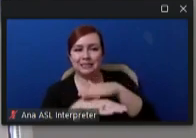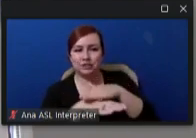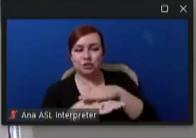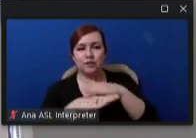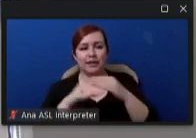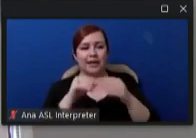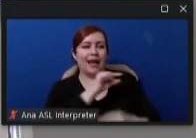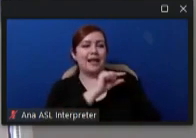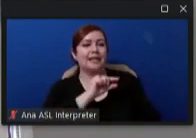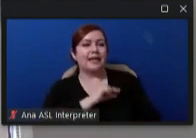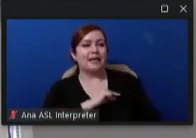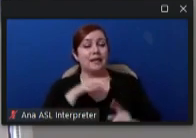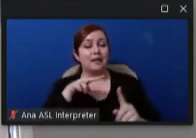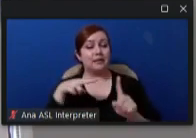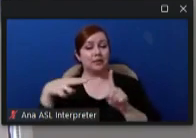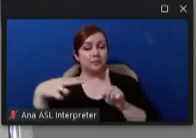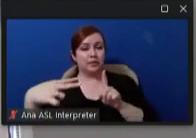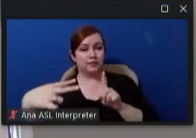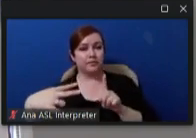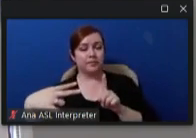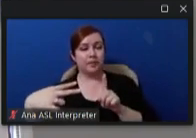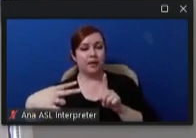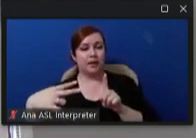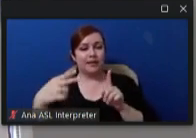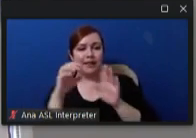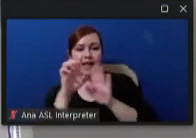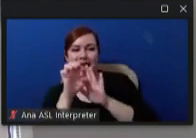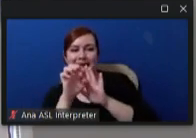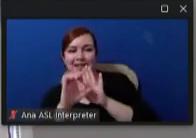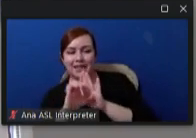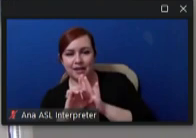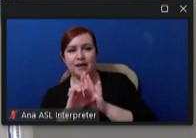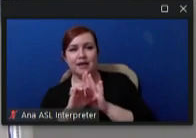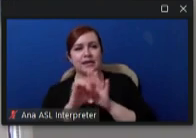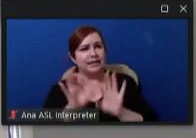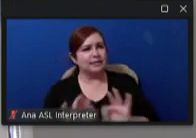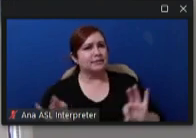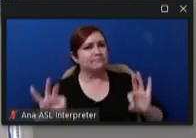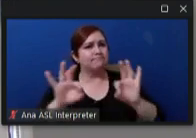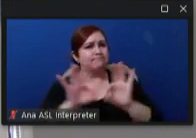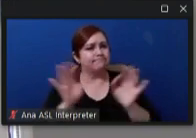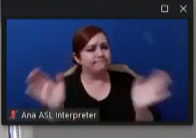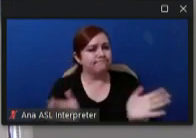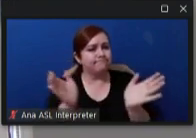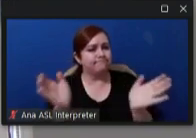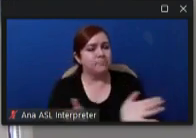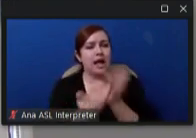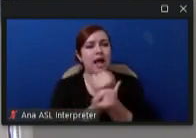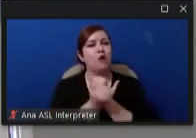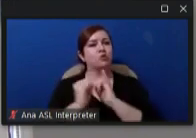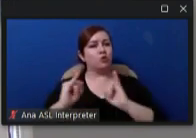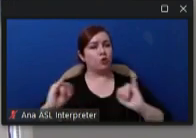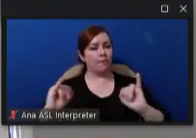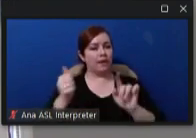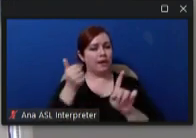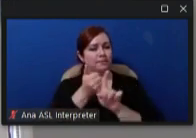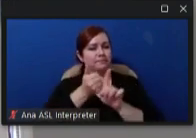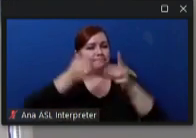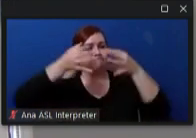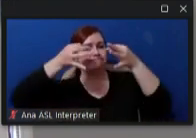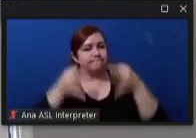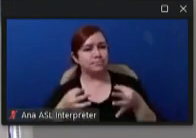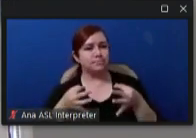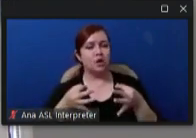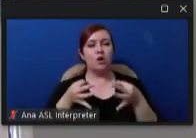la perspectiva de la bioética, es imperativo promover la autonomía y la toma de decisiones informadas como